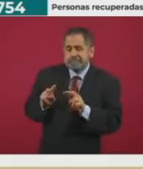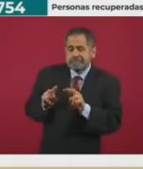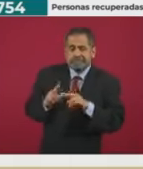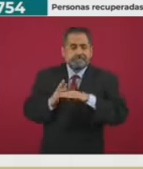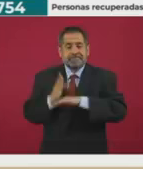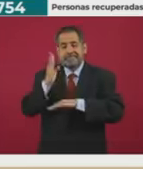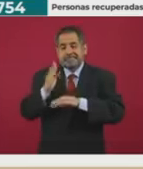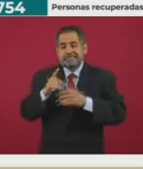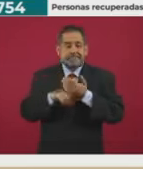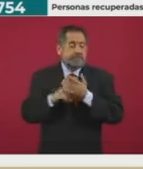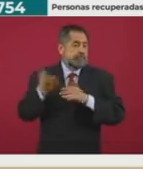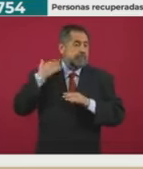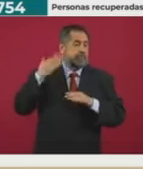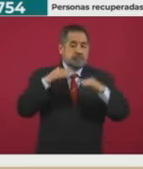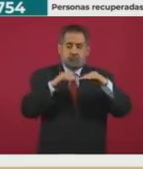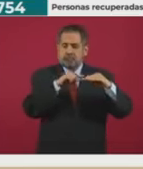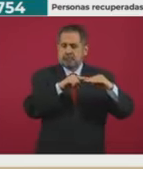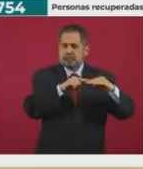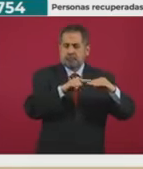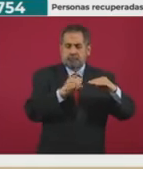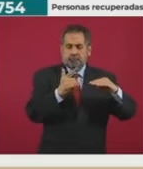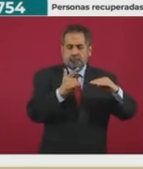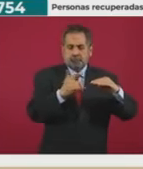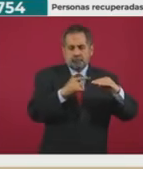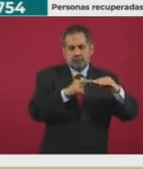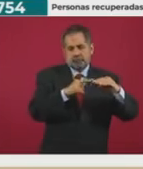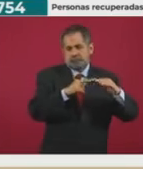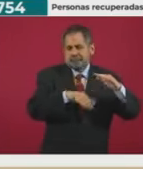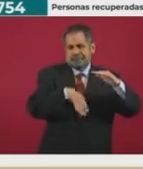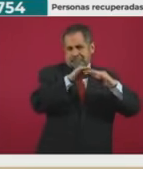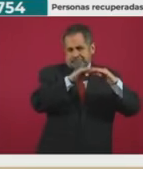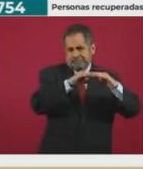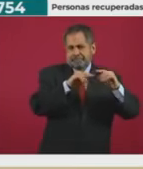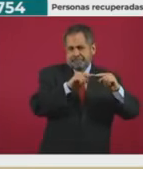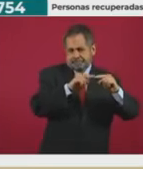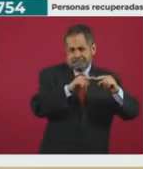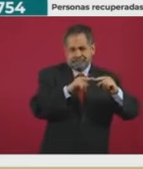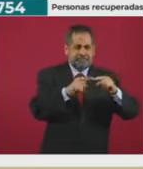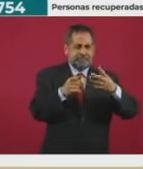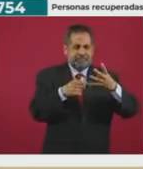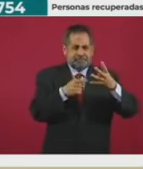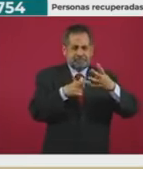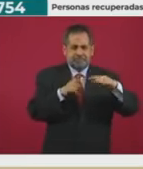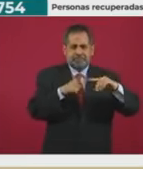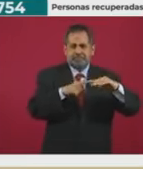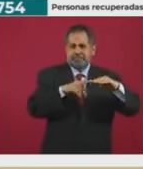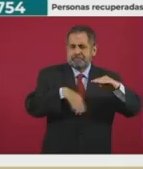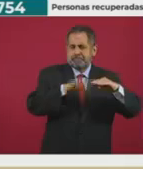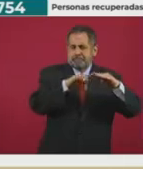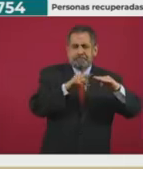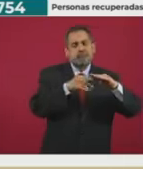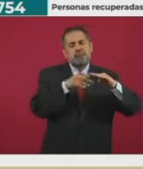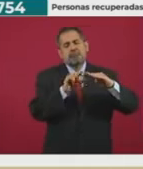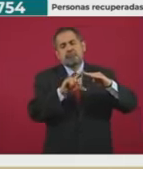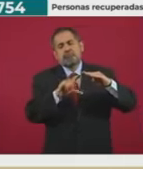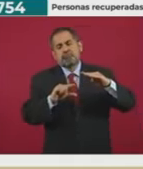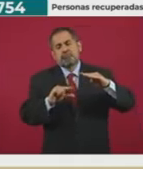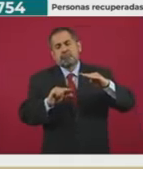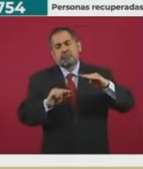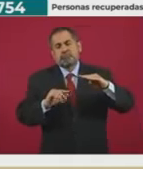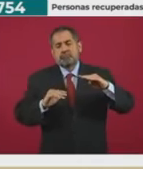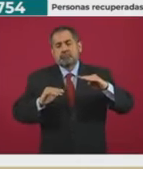epidémica que tuvimos en mes de julio hasta el punto máximo en la última semana, la hemos superado y